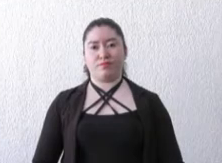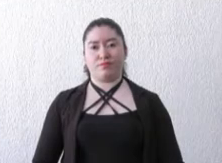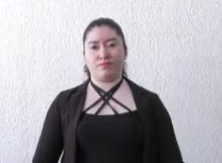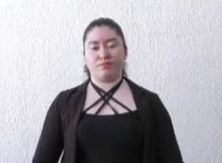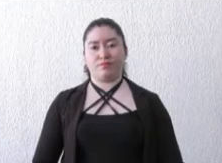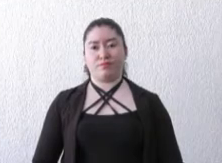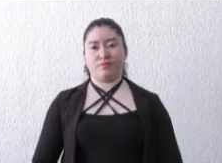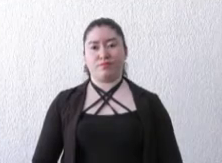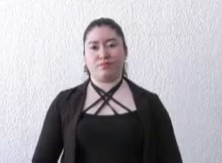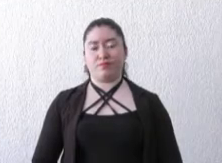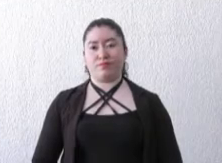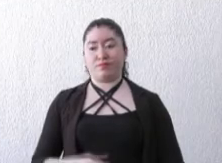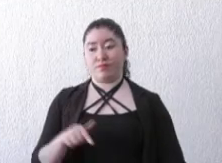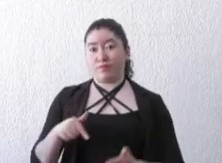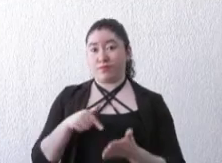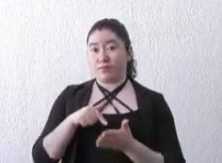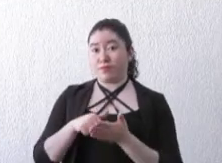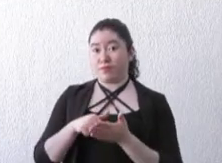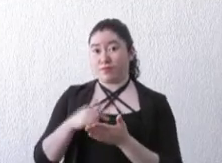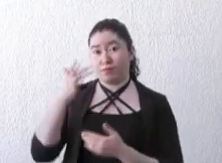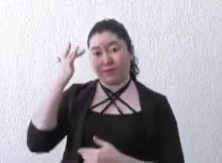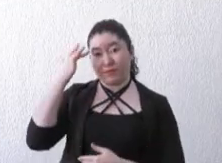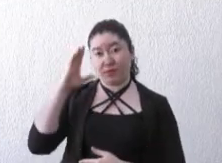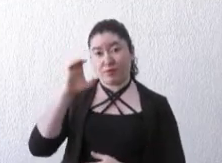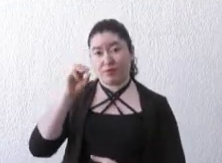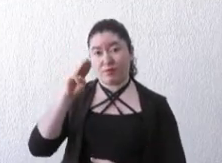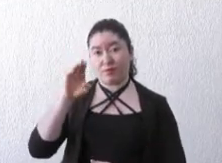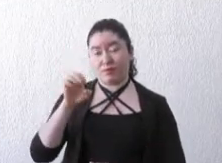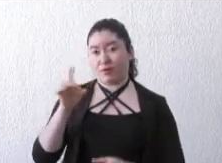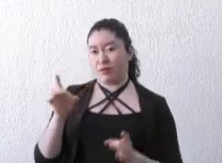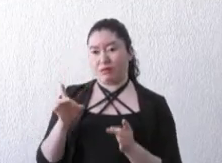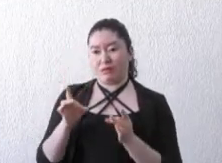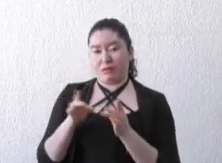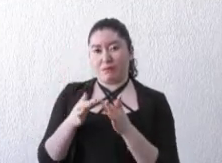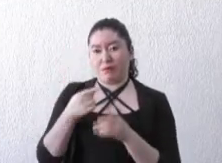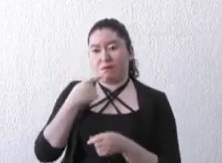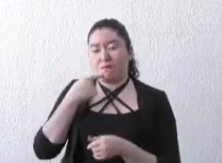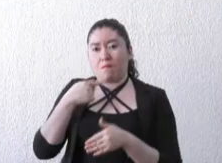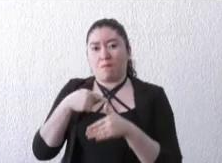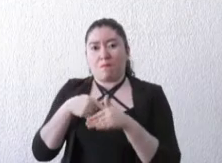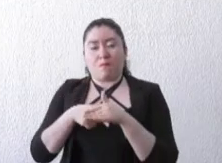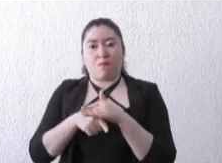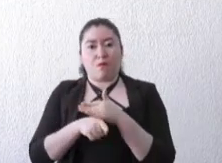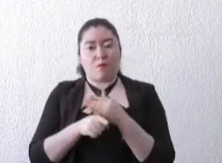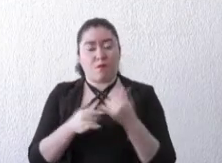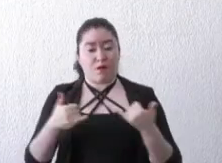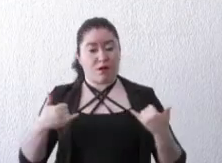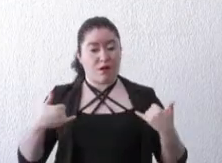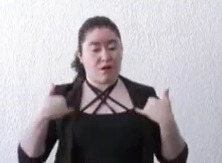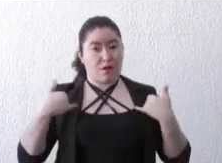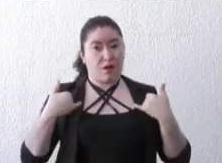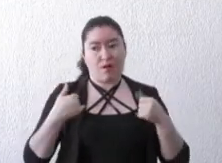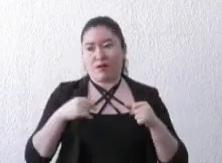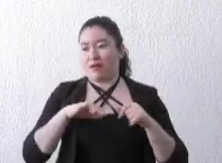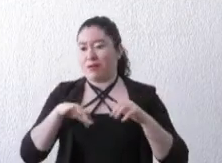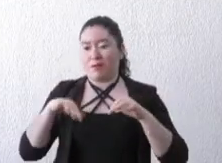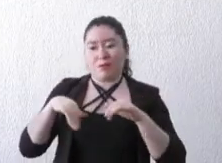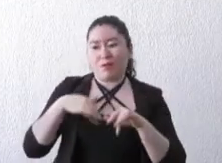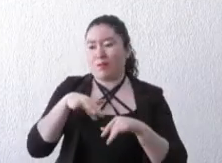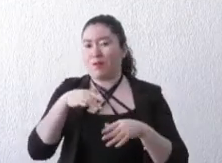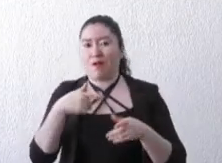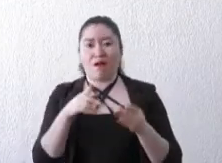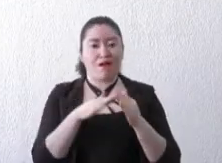empezaron a recibir un ataque perpetrado por los halcones. Muchos jóvenes buscaron refugio en lo que entonces era